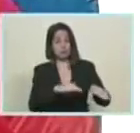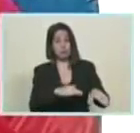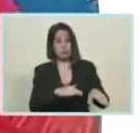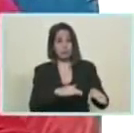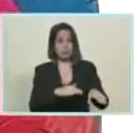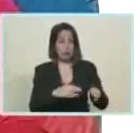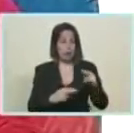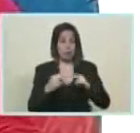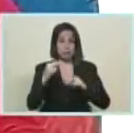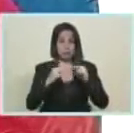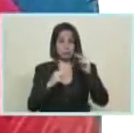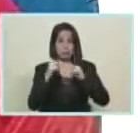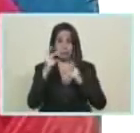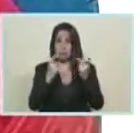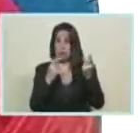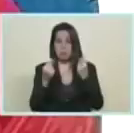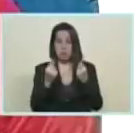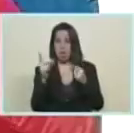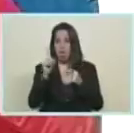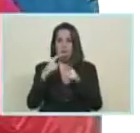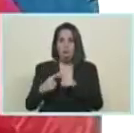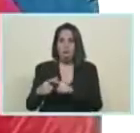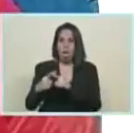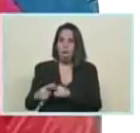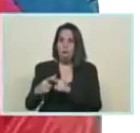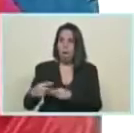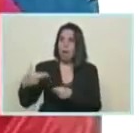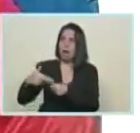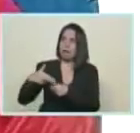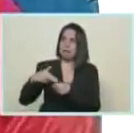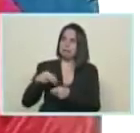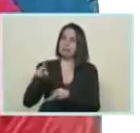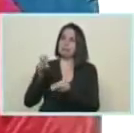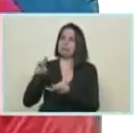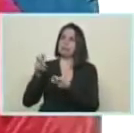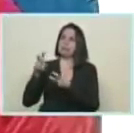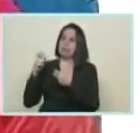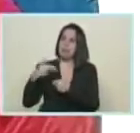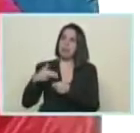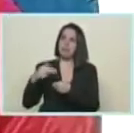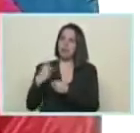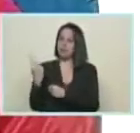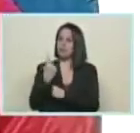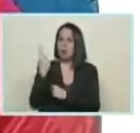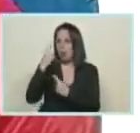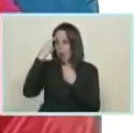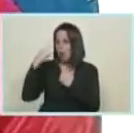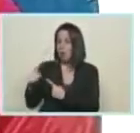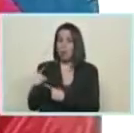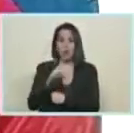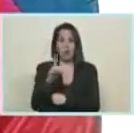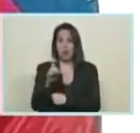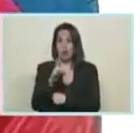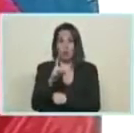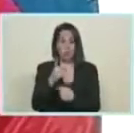para construir una economía que no dependa del petróleo ni de la renta. Una economía poderosa en lo petrolífero, en